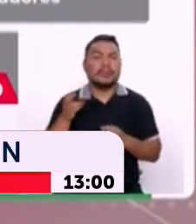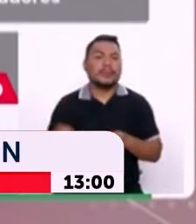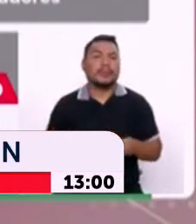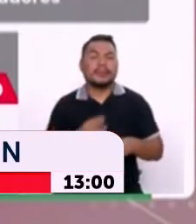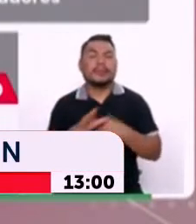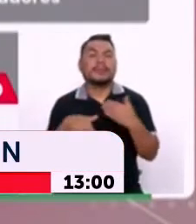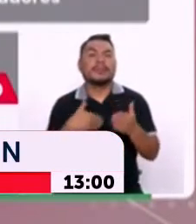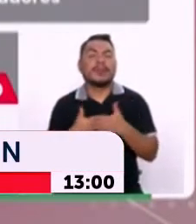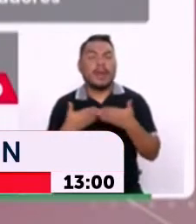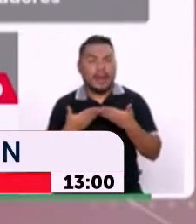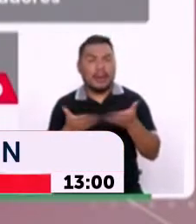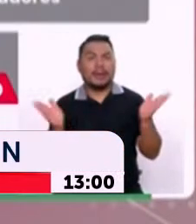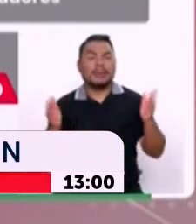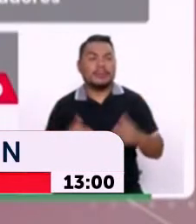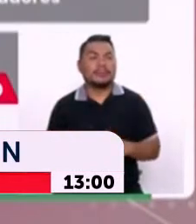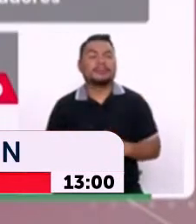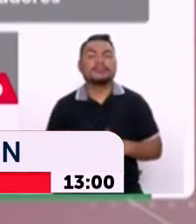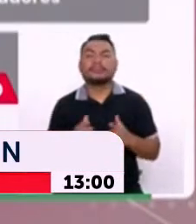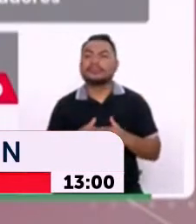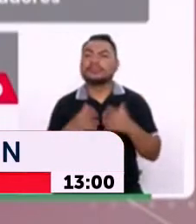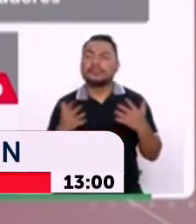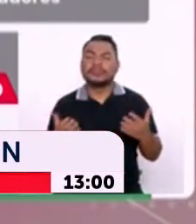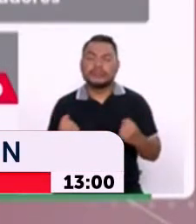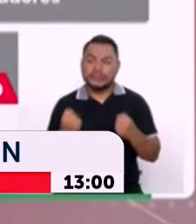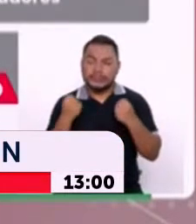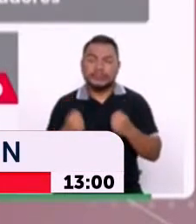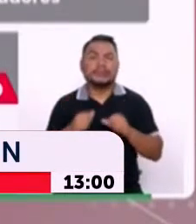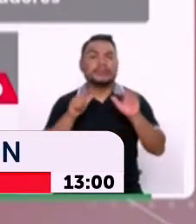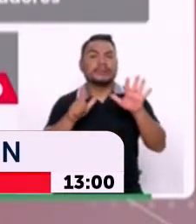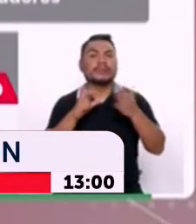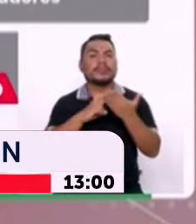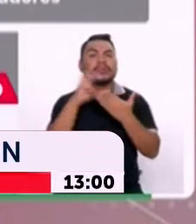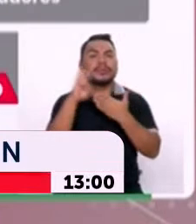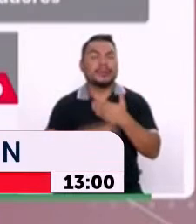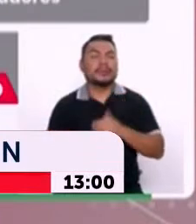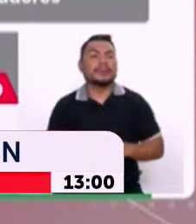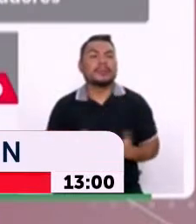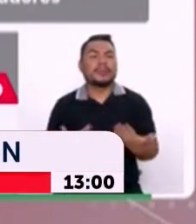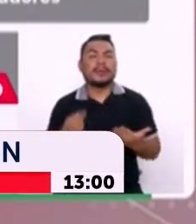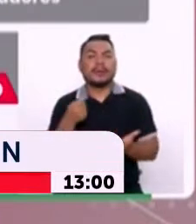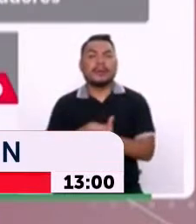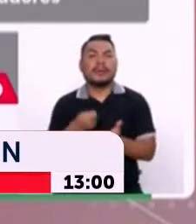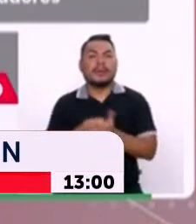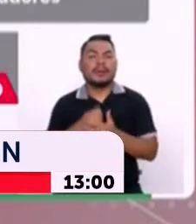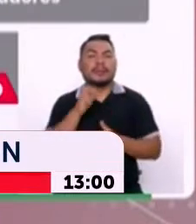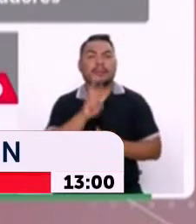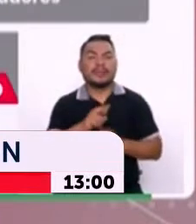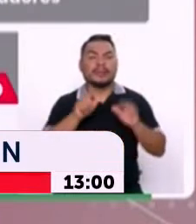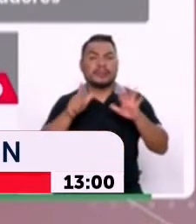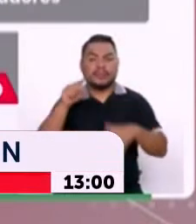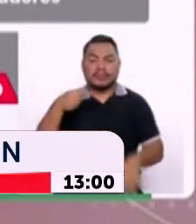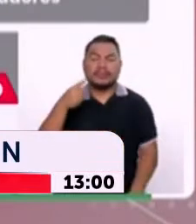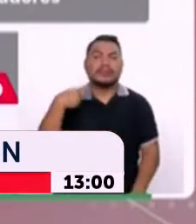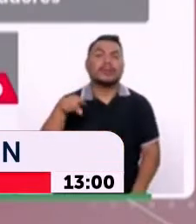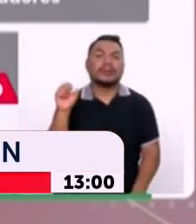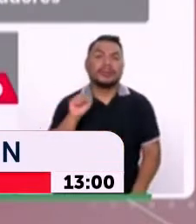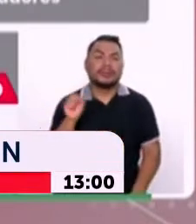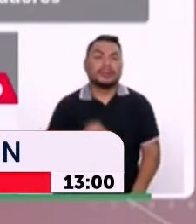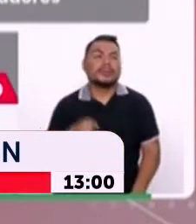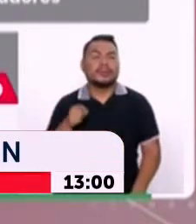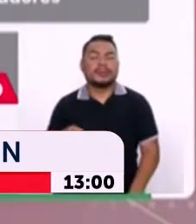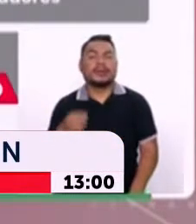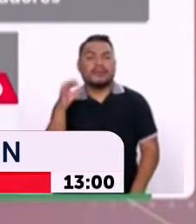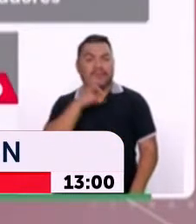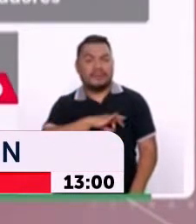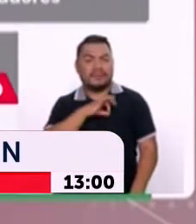de manera amplia y muy intensa 7 proyectos por un monto de inversión de 27 mil millones de soles,